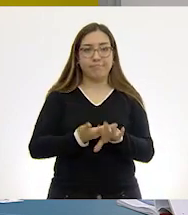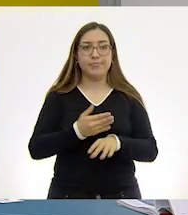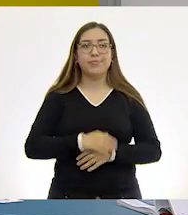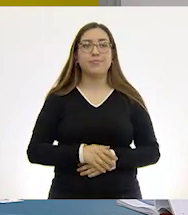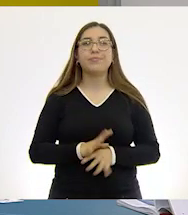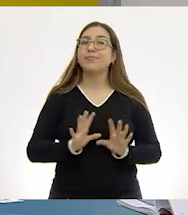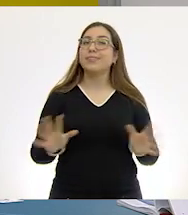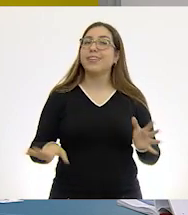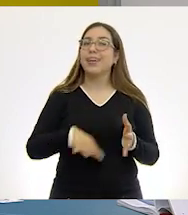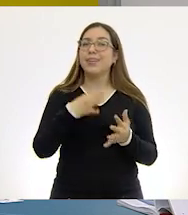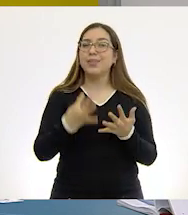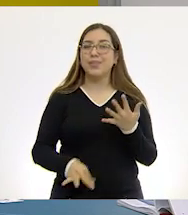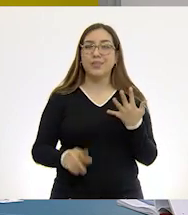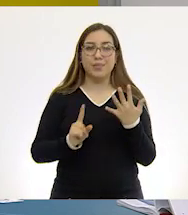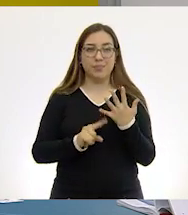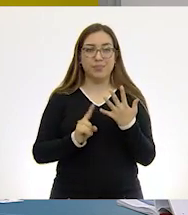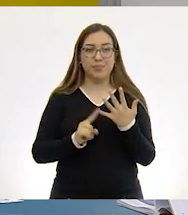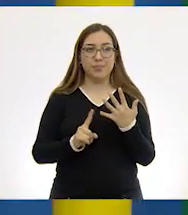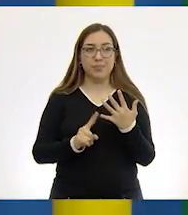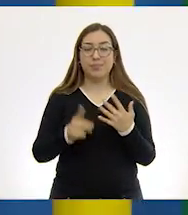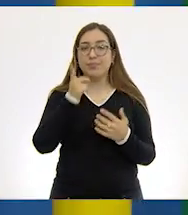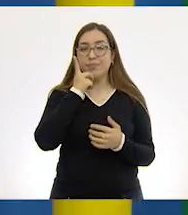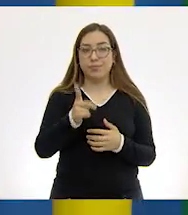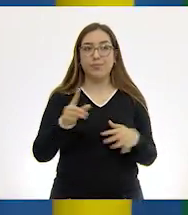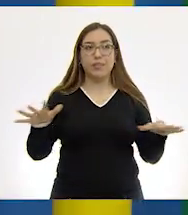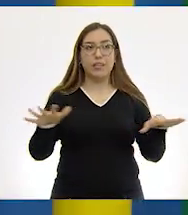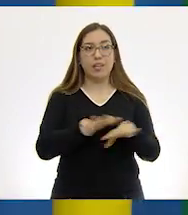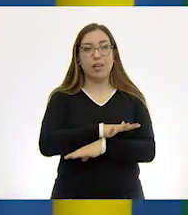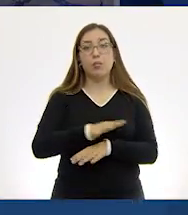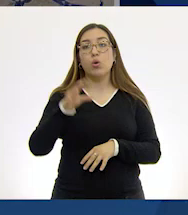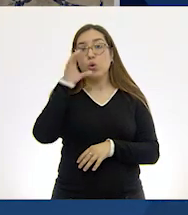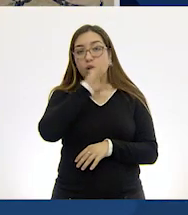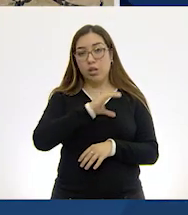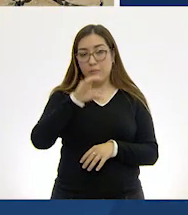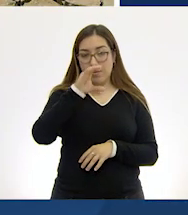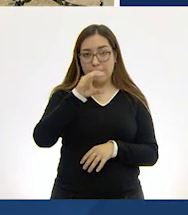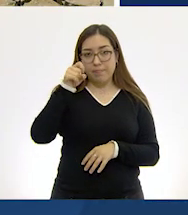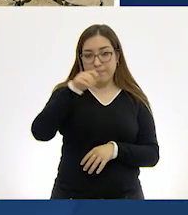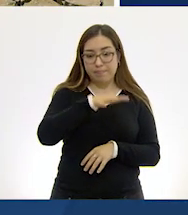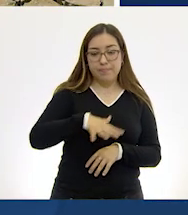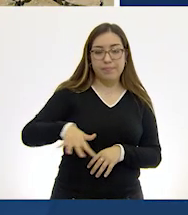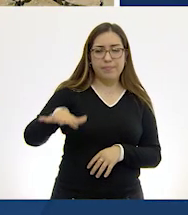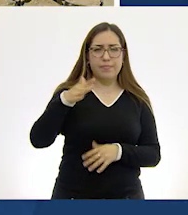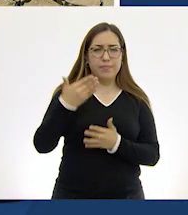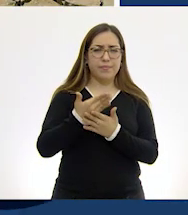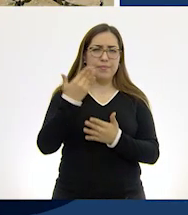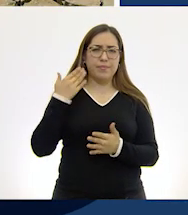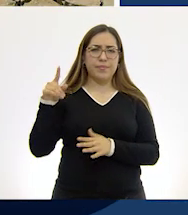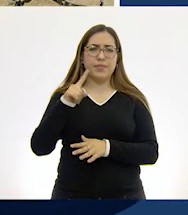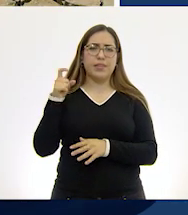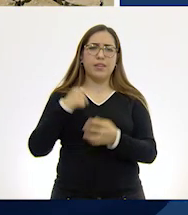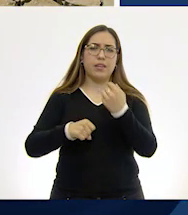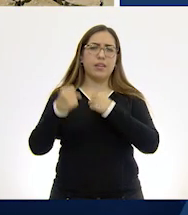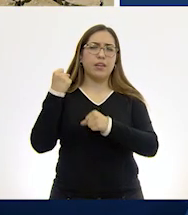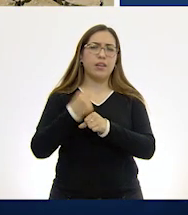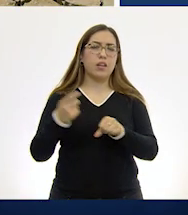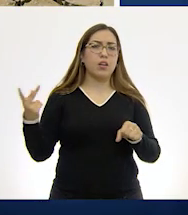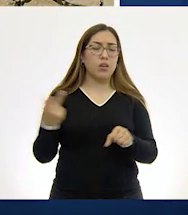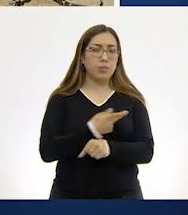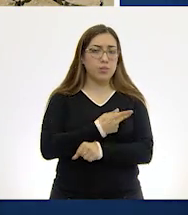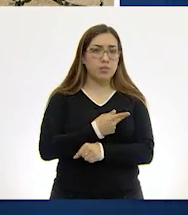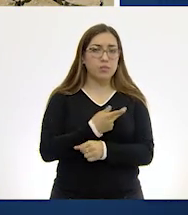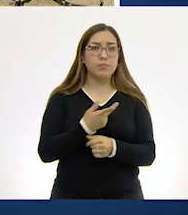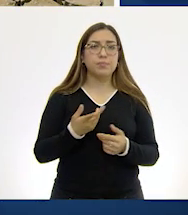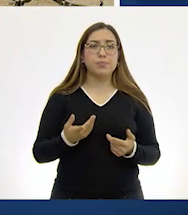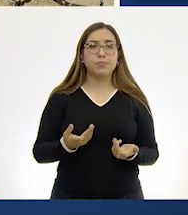ahora el último, María. Cambio climático. Durante los pasados 100 años se ha documentado el aumento de la